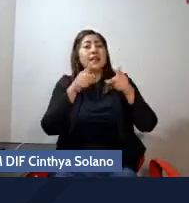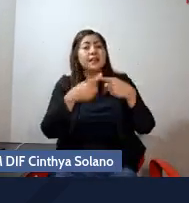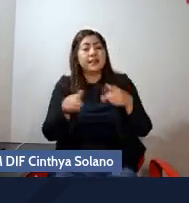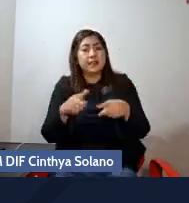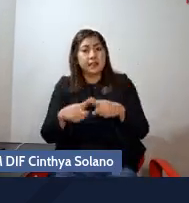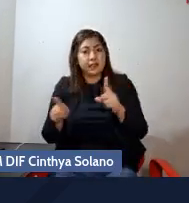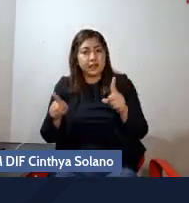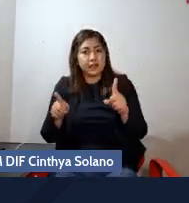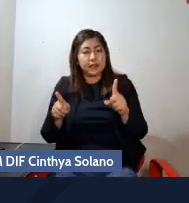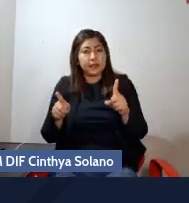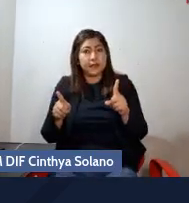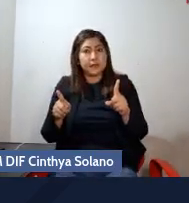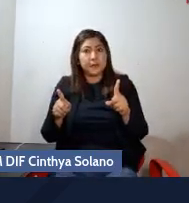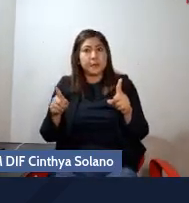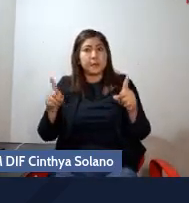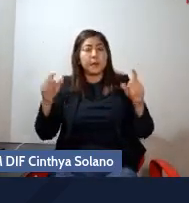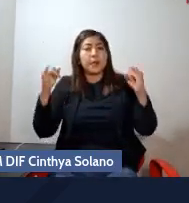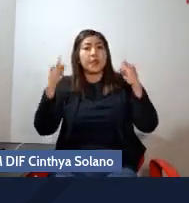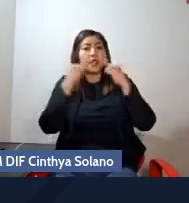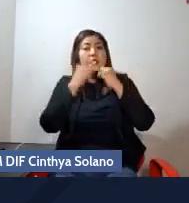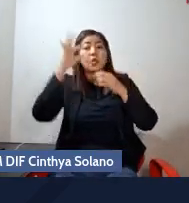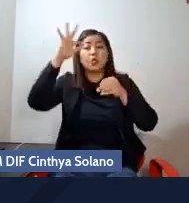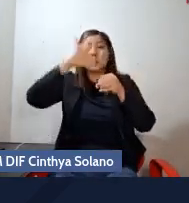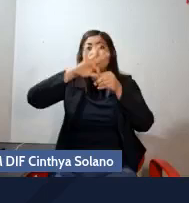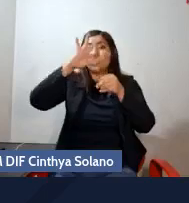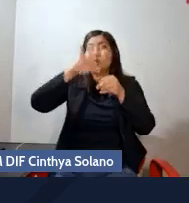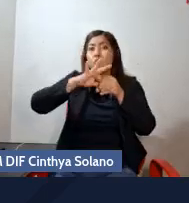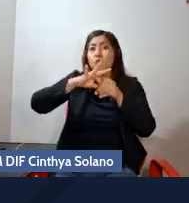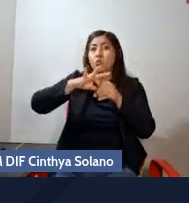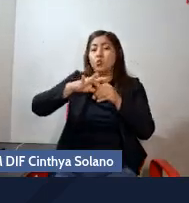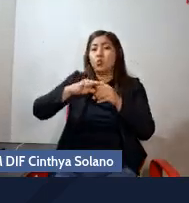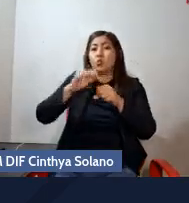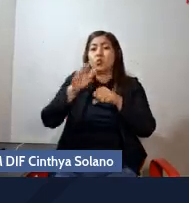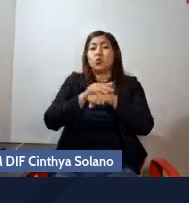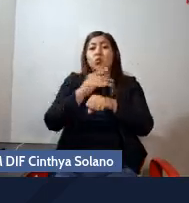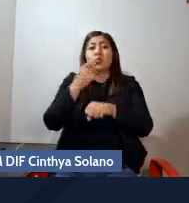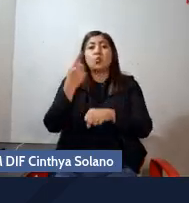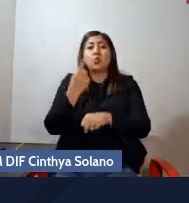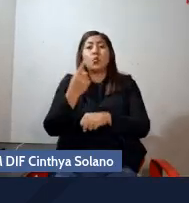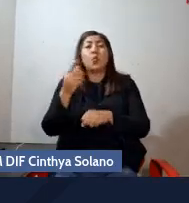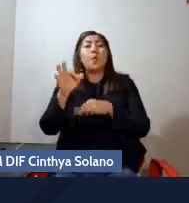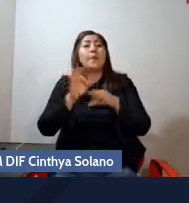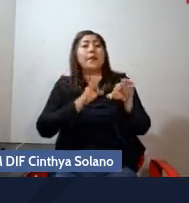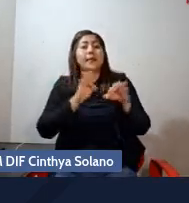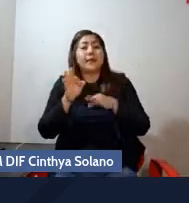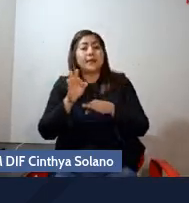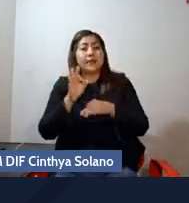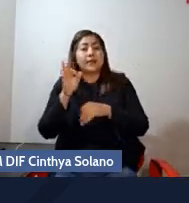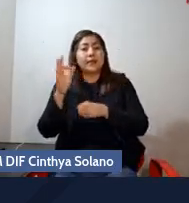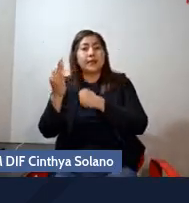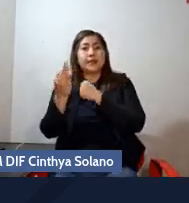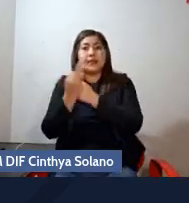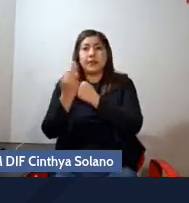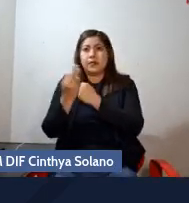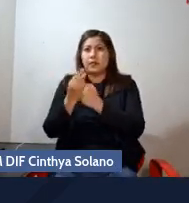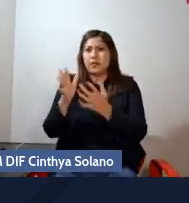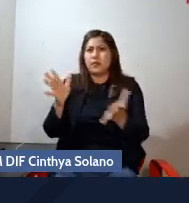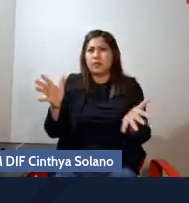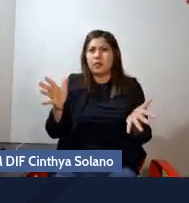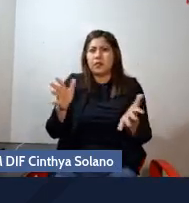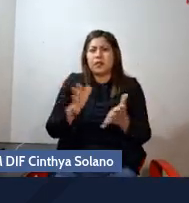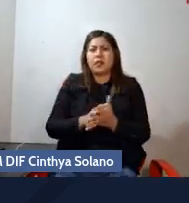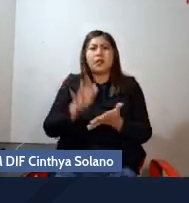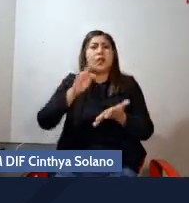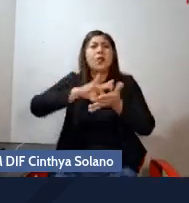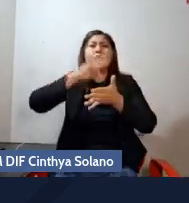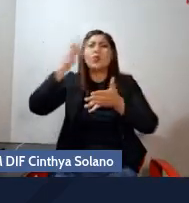atribución y su competencia. Así que muchísimas gracias por compartirnos qué es la FICEL y bueno,